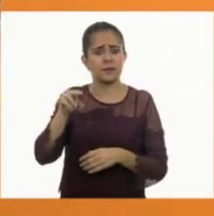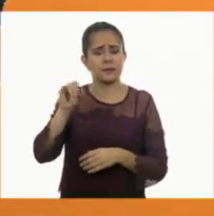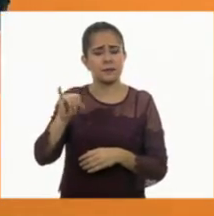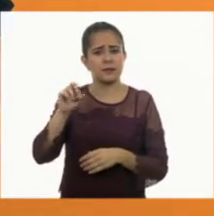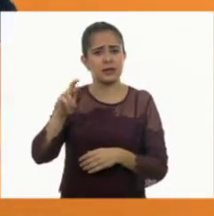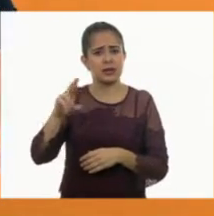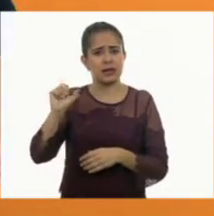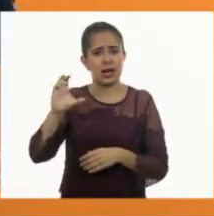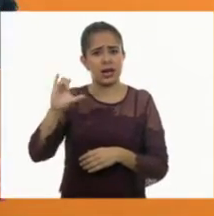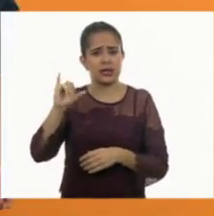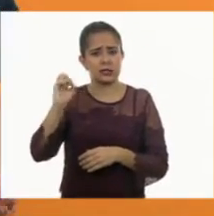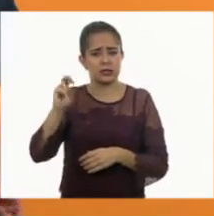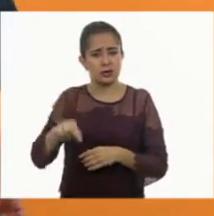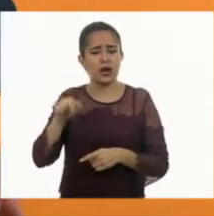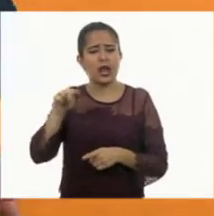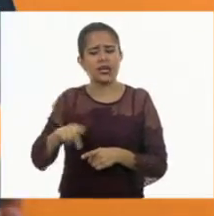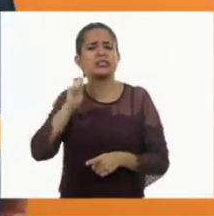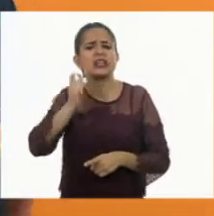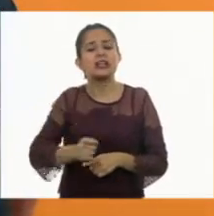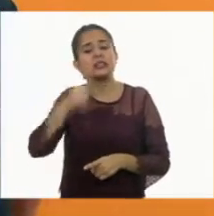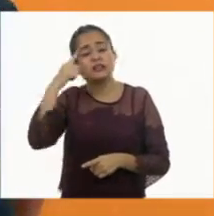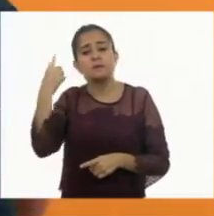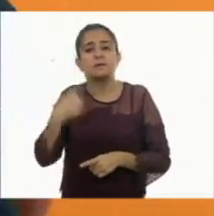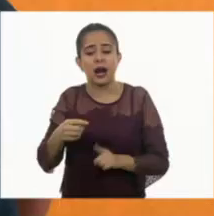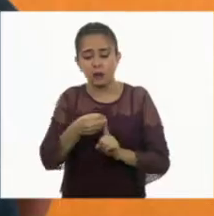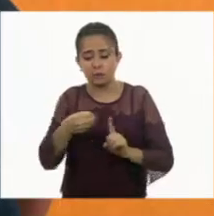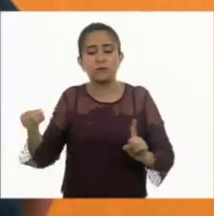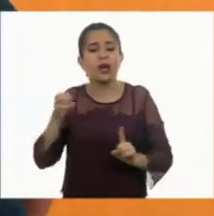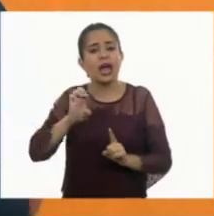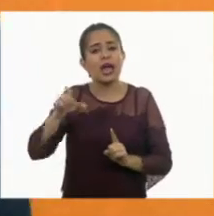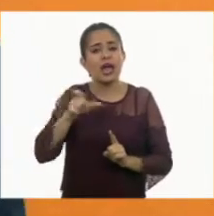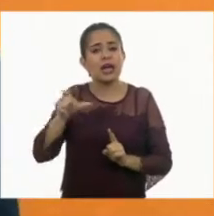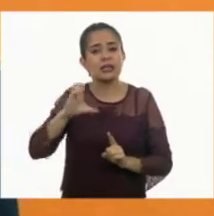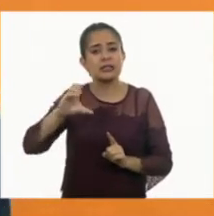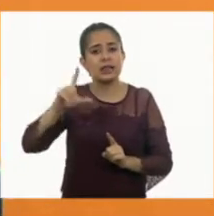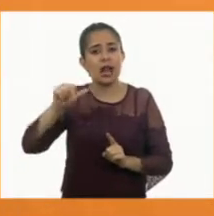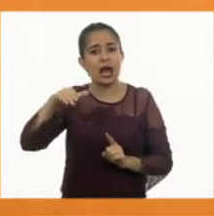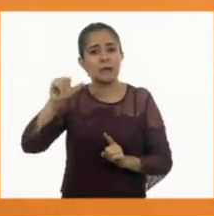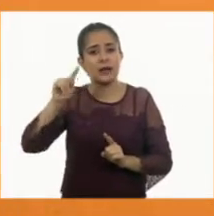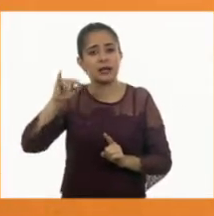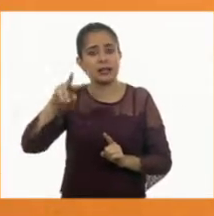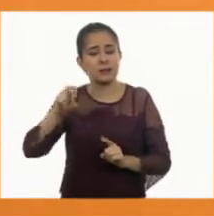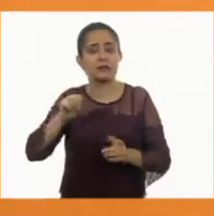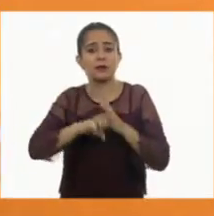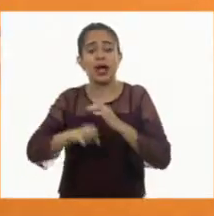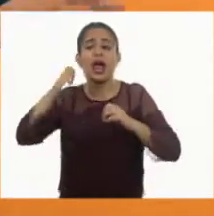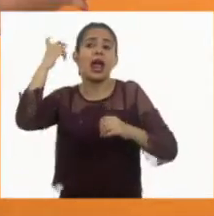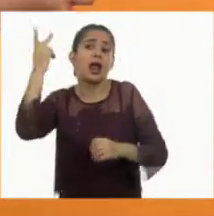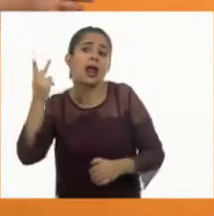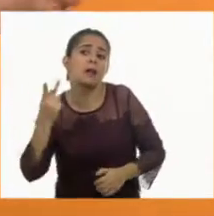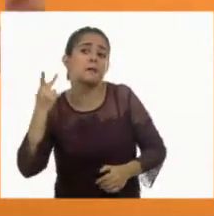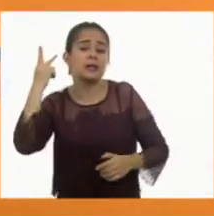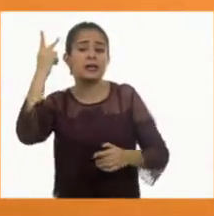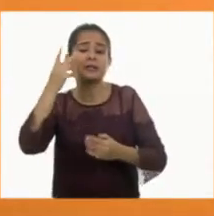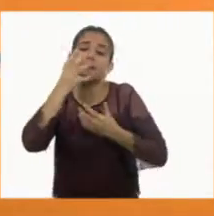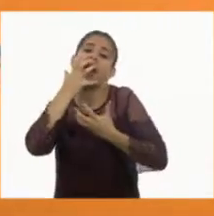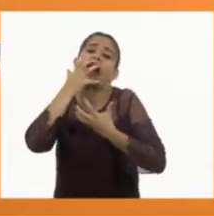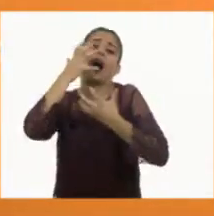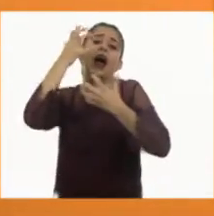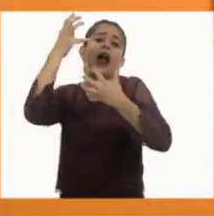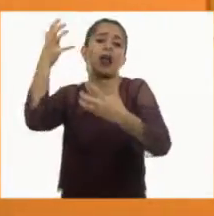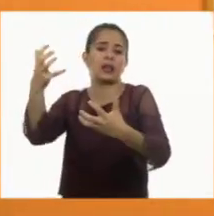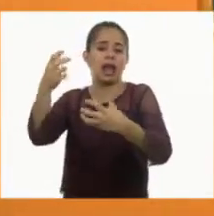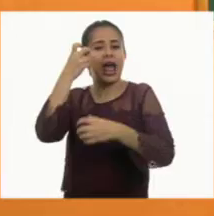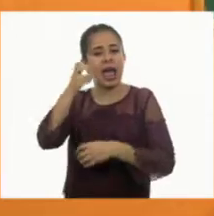para oraciones exclamativas, así como "y el príncipe exclamó". Sí, por eso se